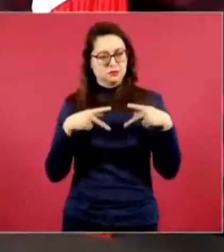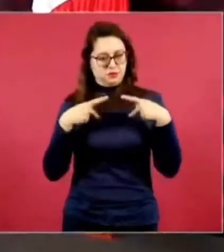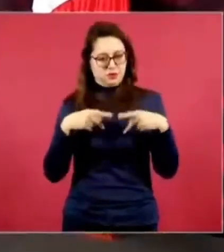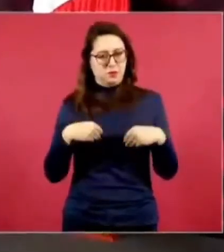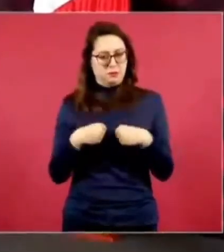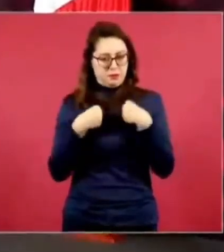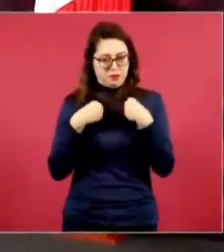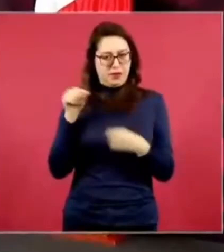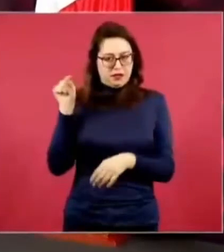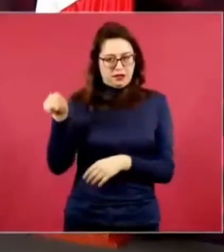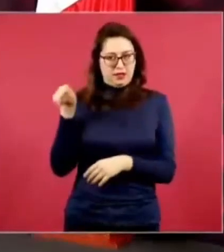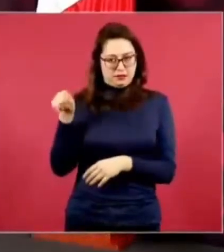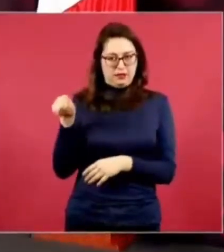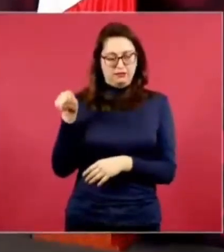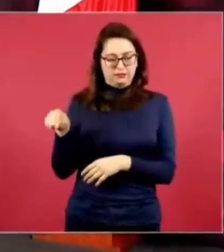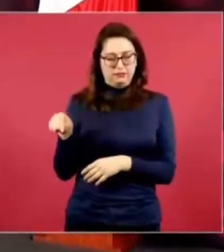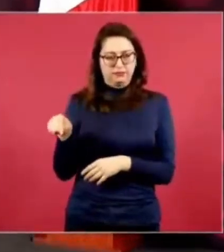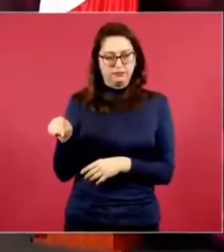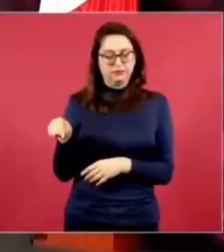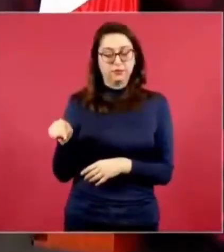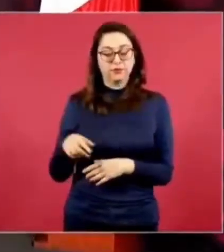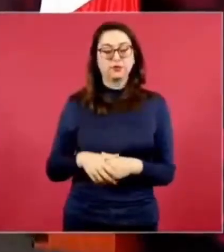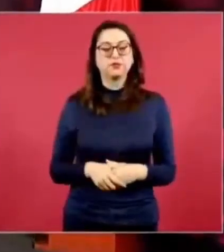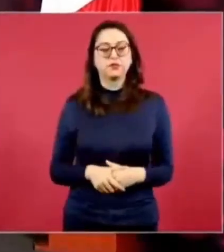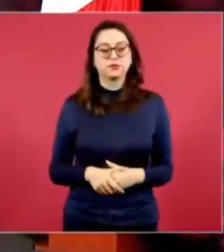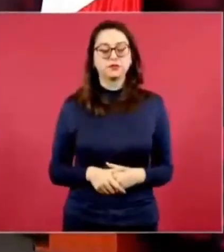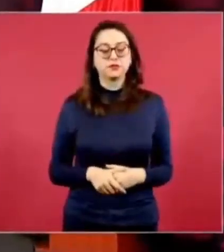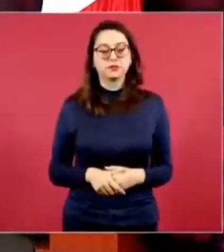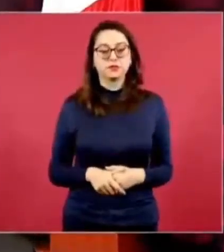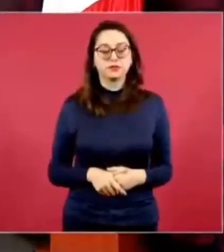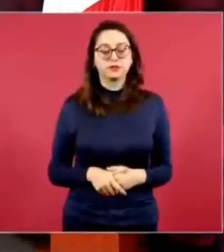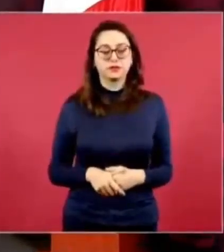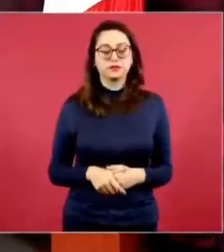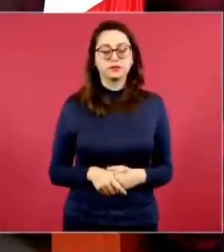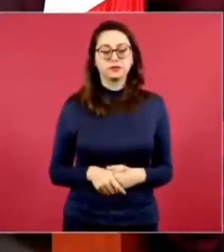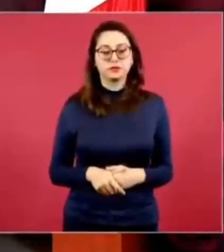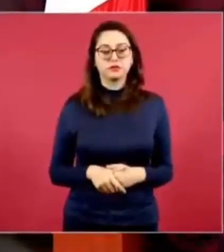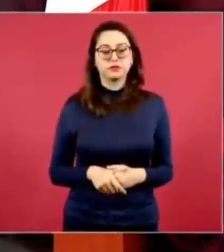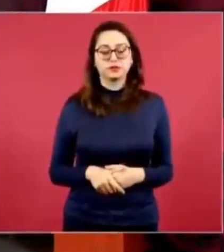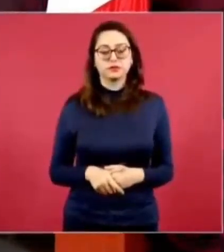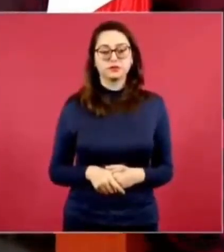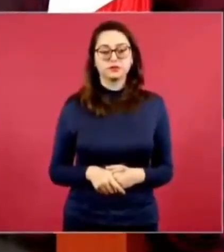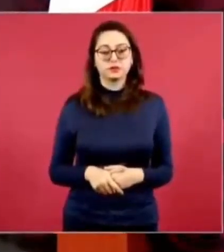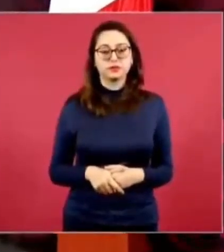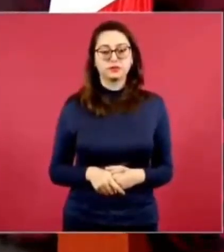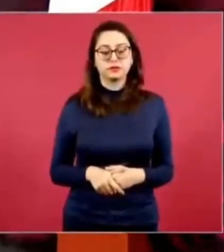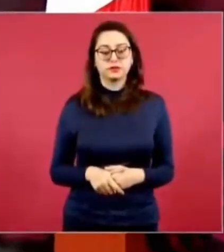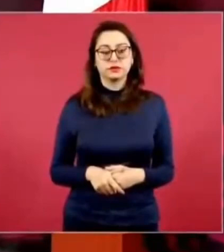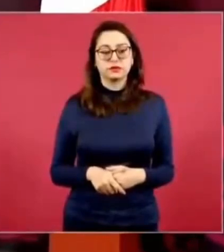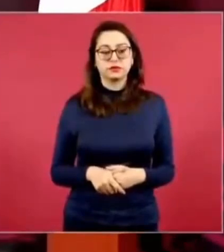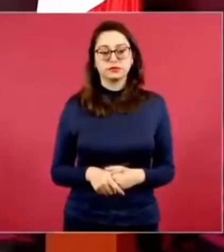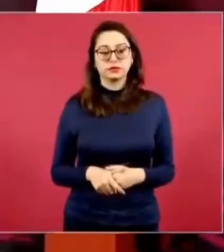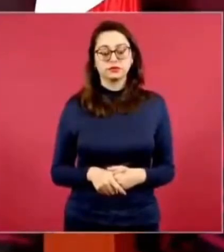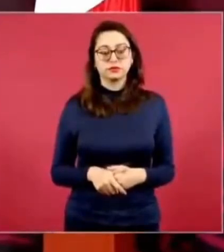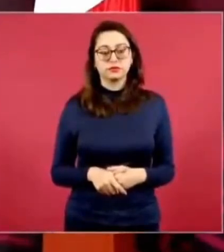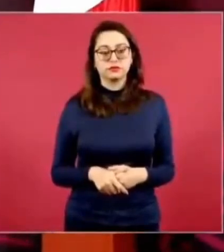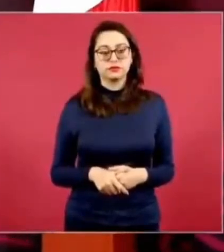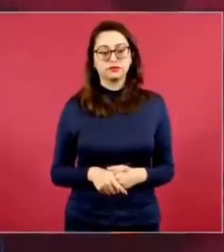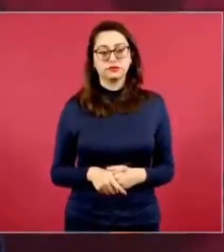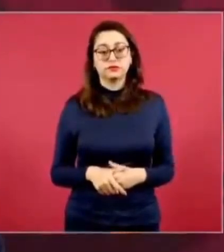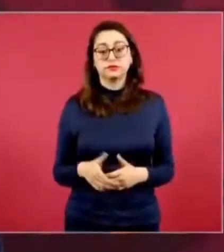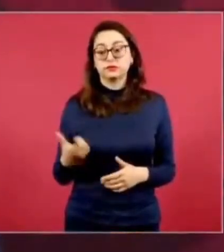habitantes 300,000 y Quintana r